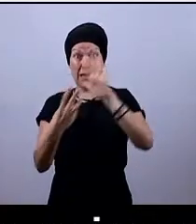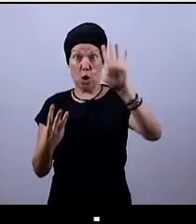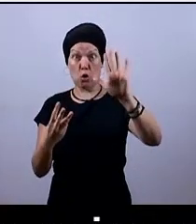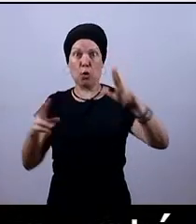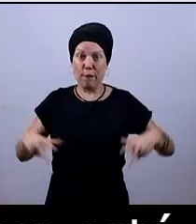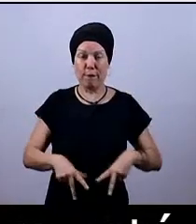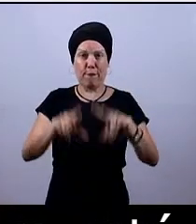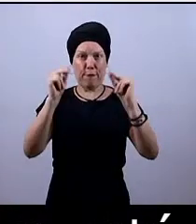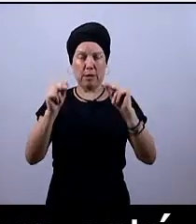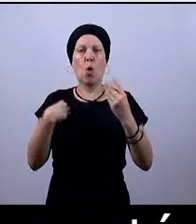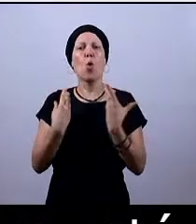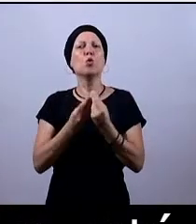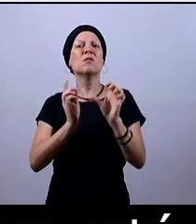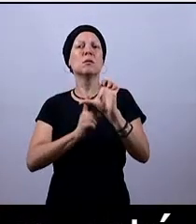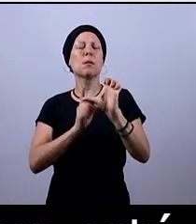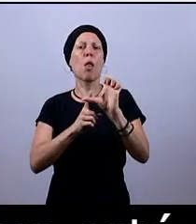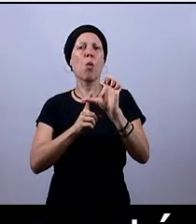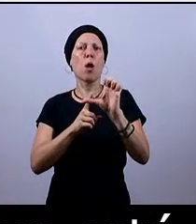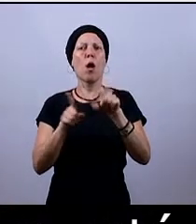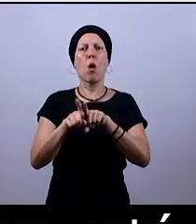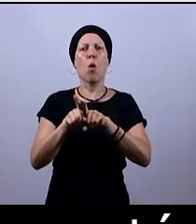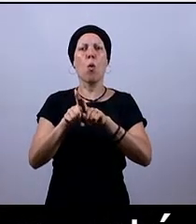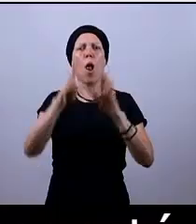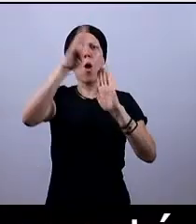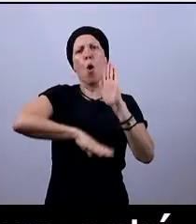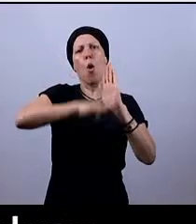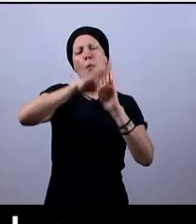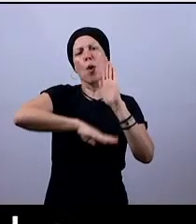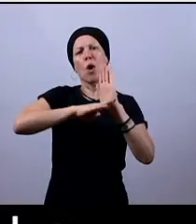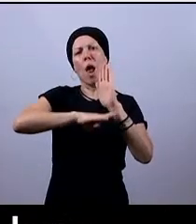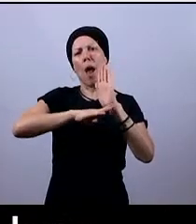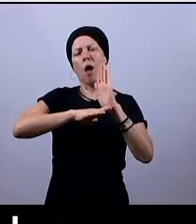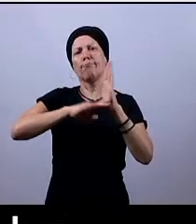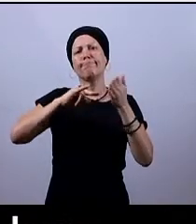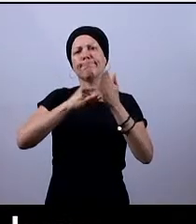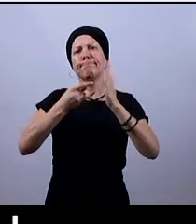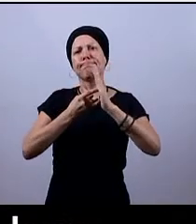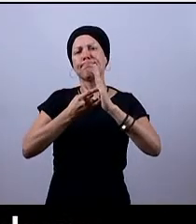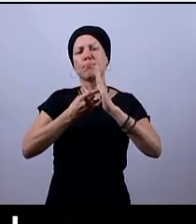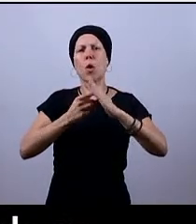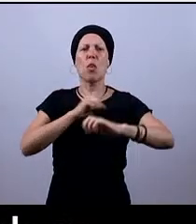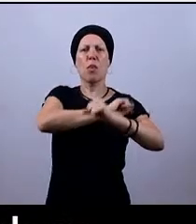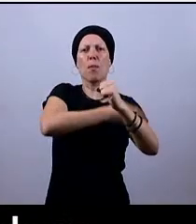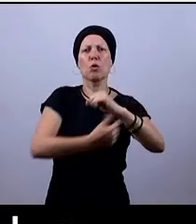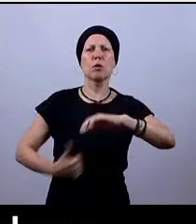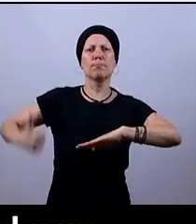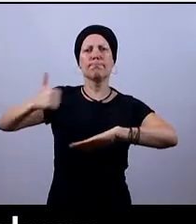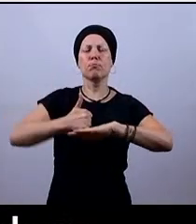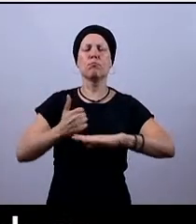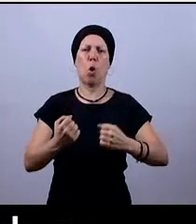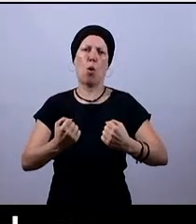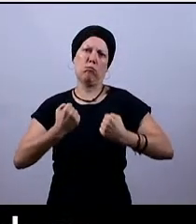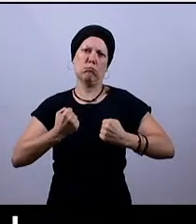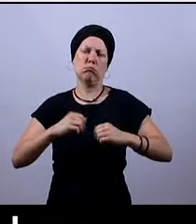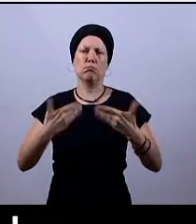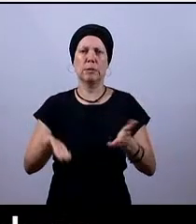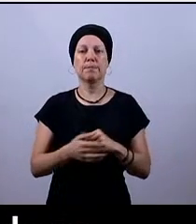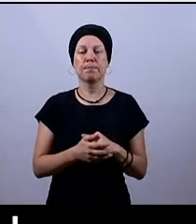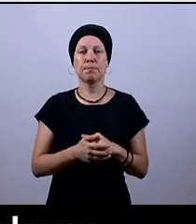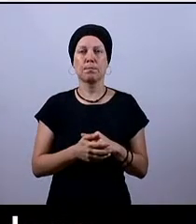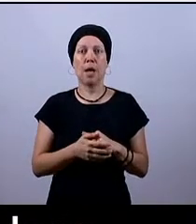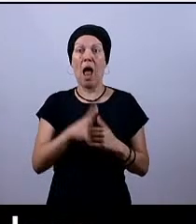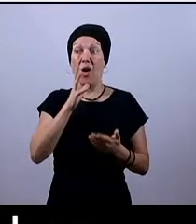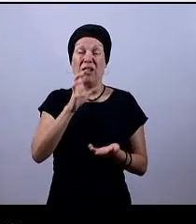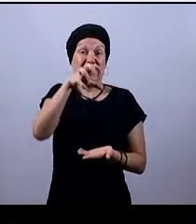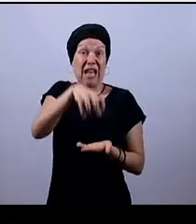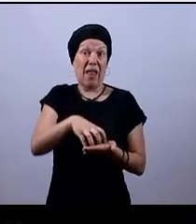permitirá a la Junta de Extremadura reforzar sus programas de tecnificación deportiva. Actualmente carecen de instalaciones propias en la